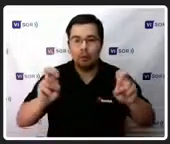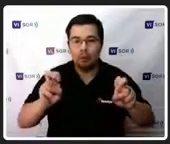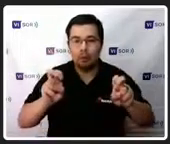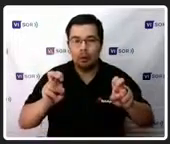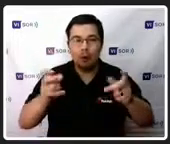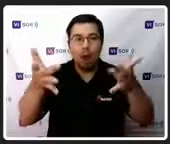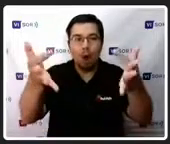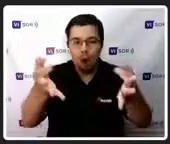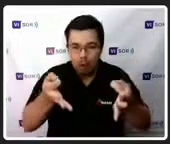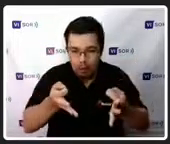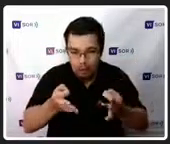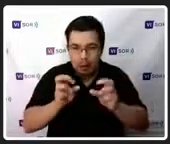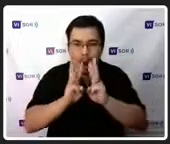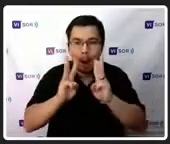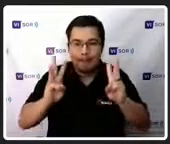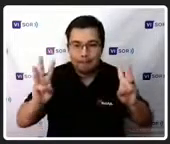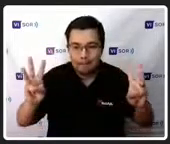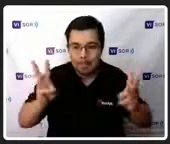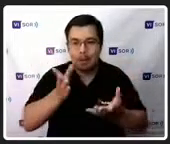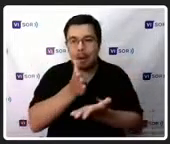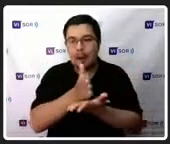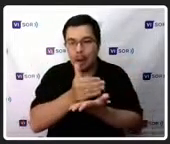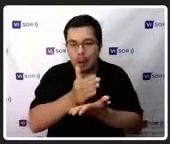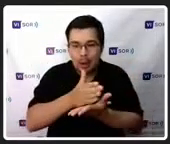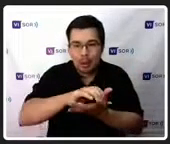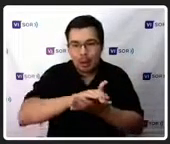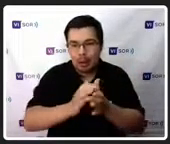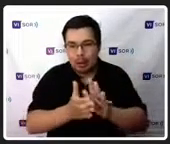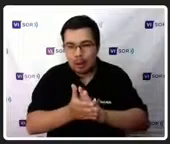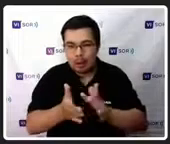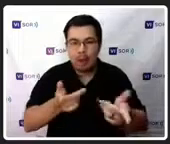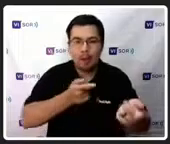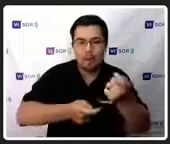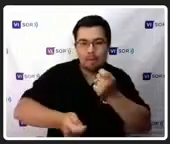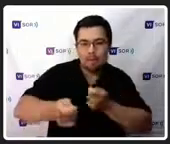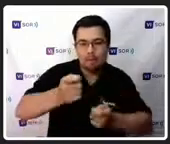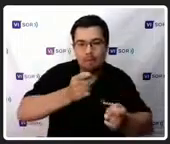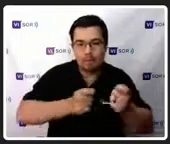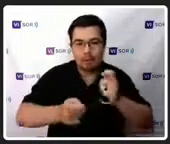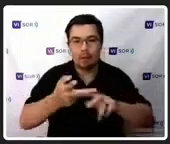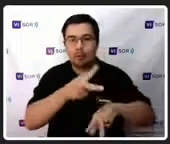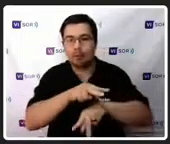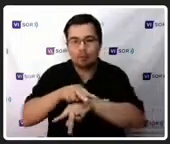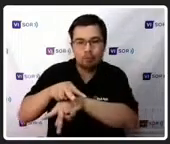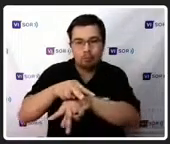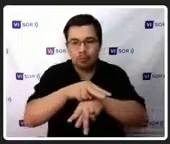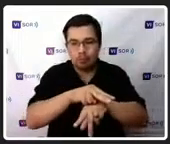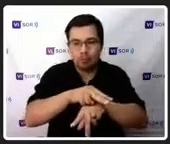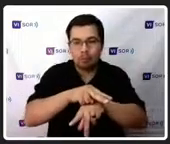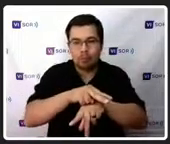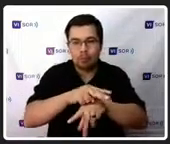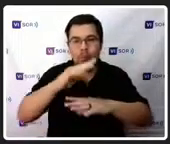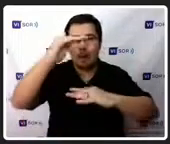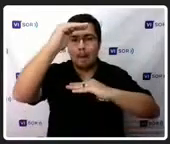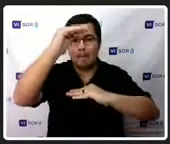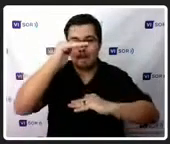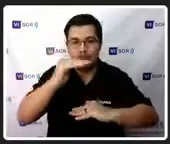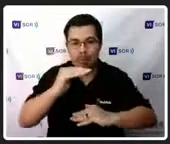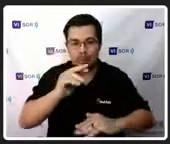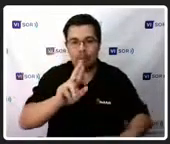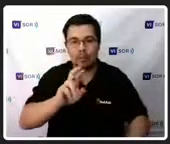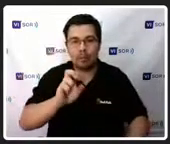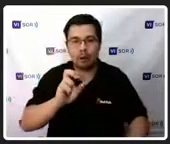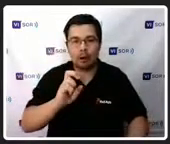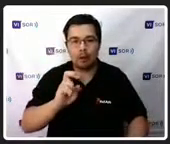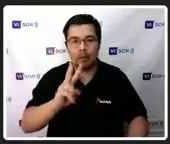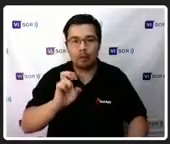estrategias de venta, gestión de clientes, gestión de los márgenes, ¿no es cierto?, que es revenue, evaluación de proyectos, ¿no es